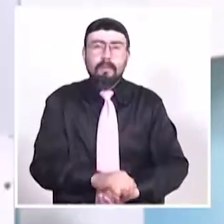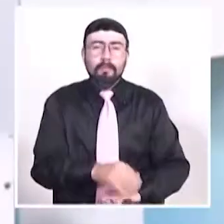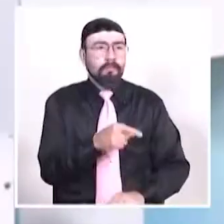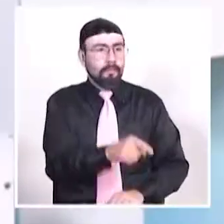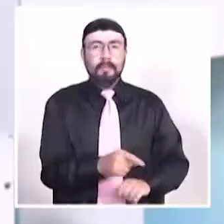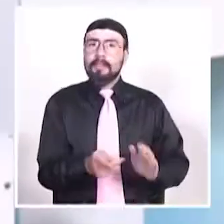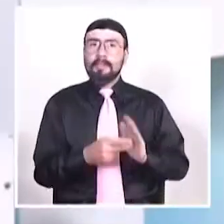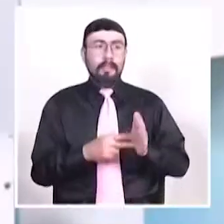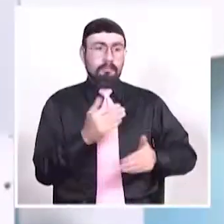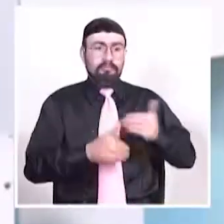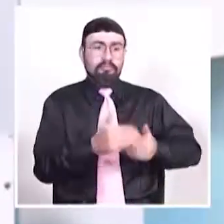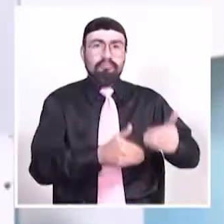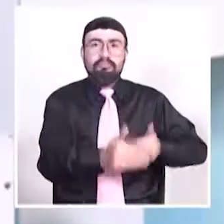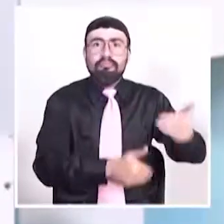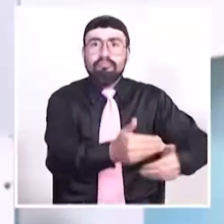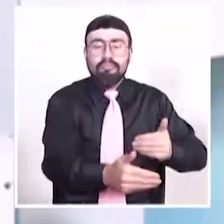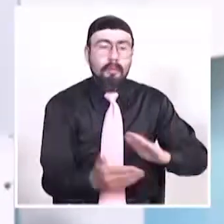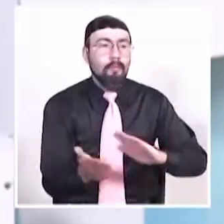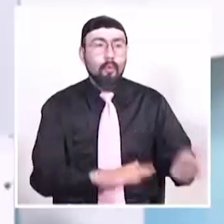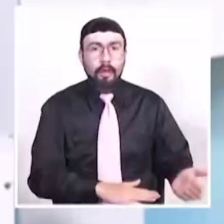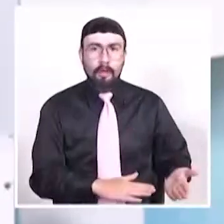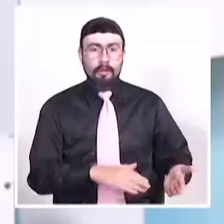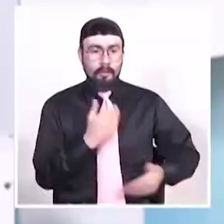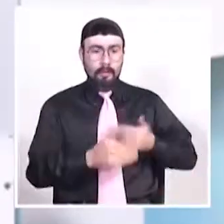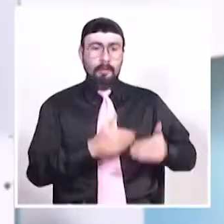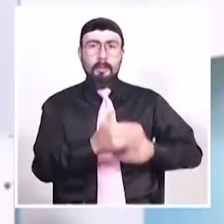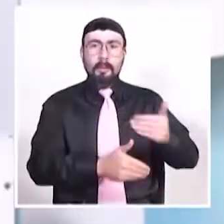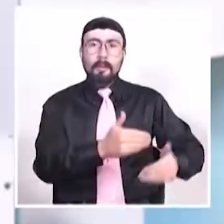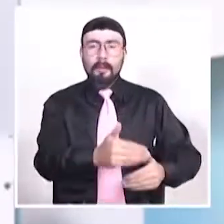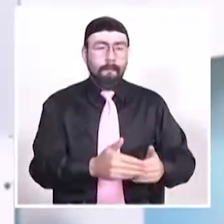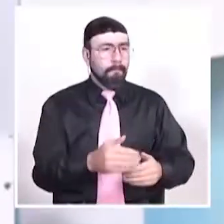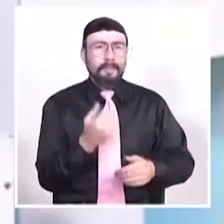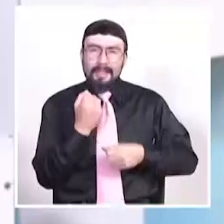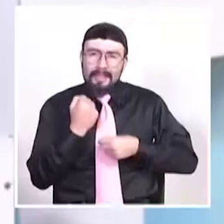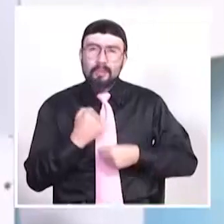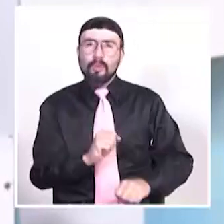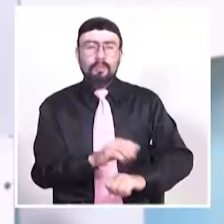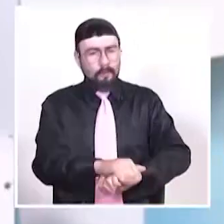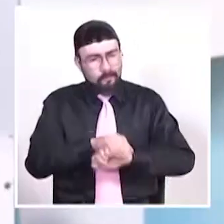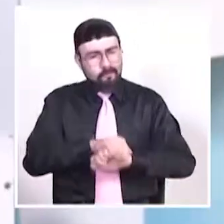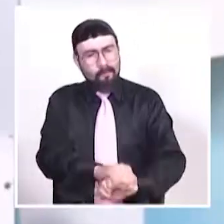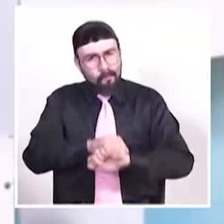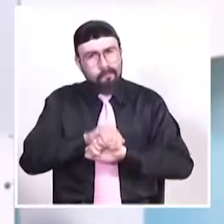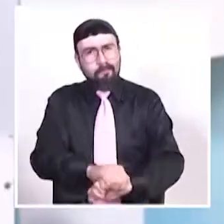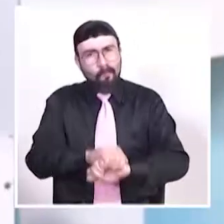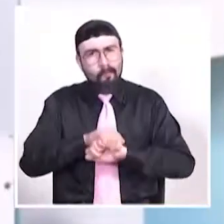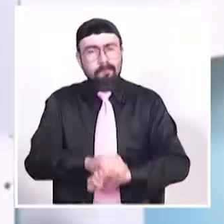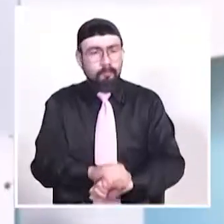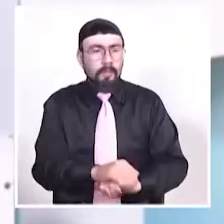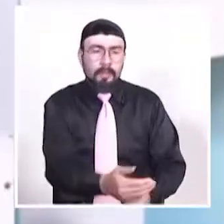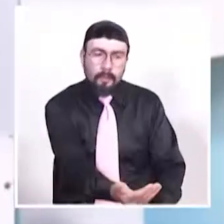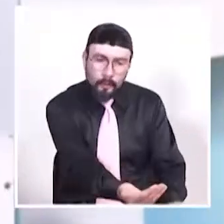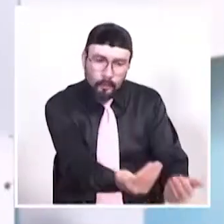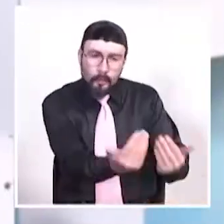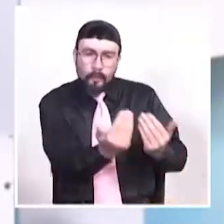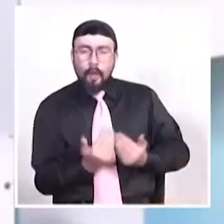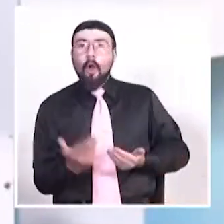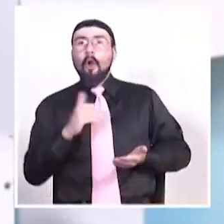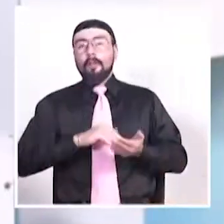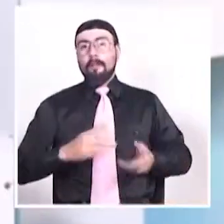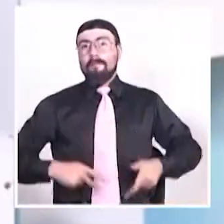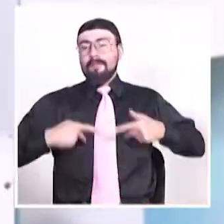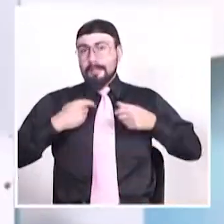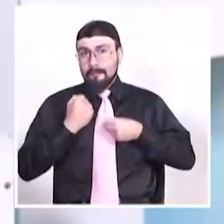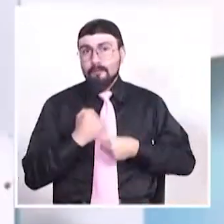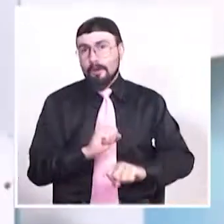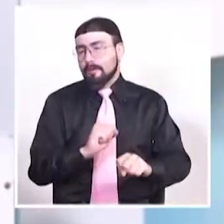viaje hacia la muerte. El paciente está muerto y lo que nosotros tratamos de hacer con la reanimación cardiopulmonar es devolverlo a la vida. Eso